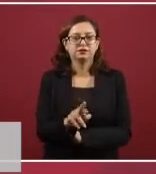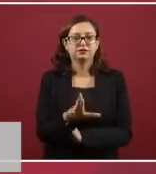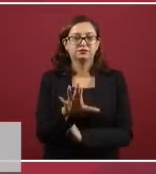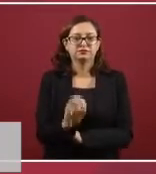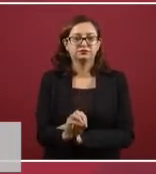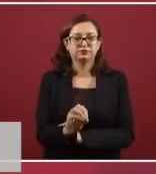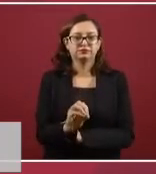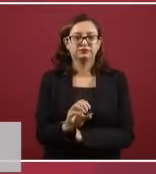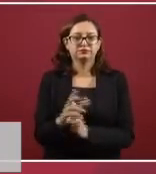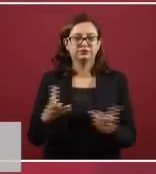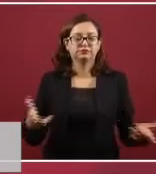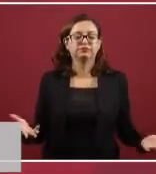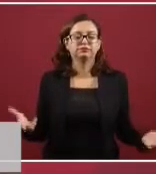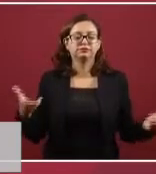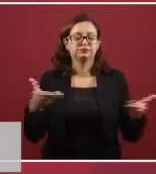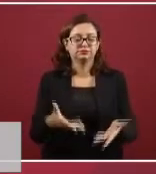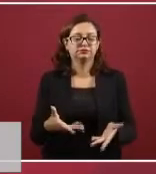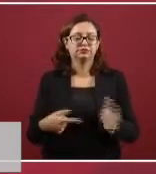pesos.